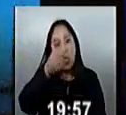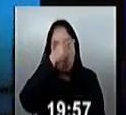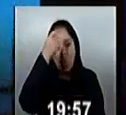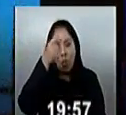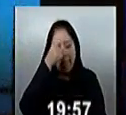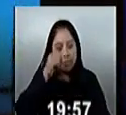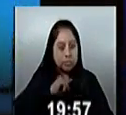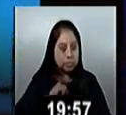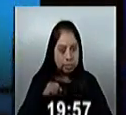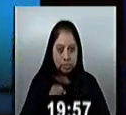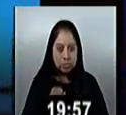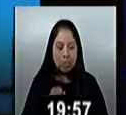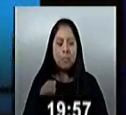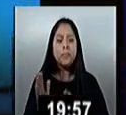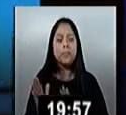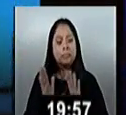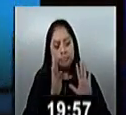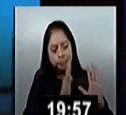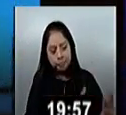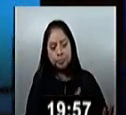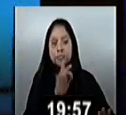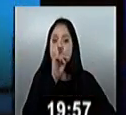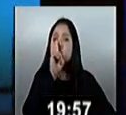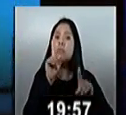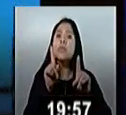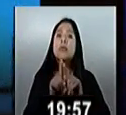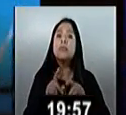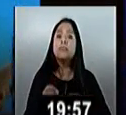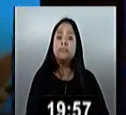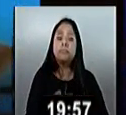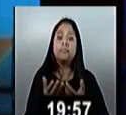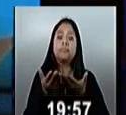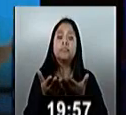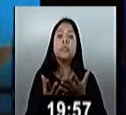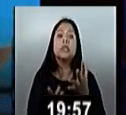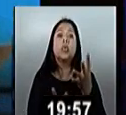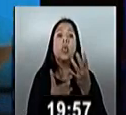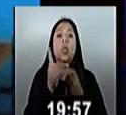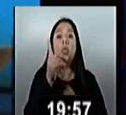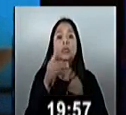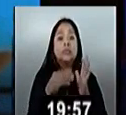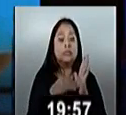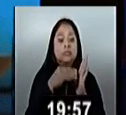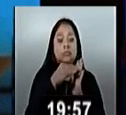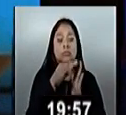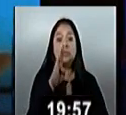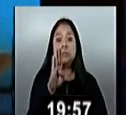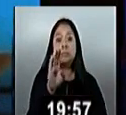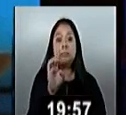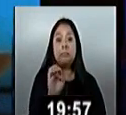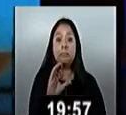también estamos otorgando 11 millones de becas para estudiantes